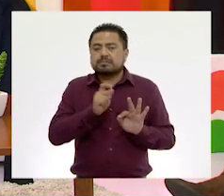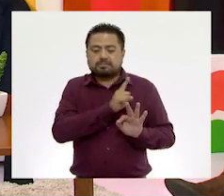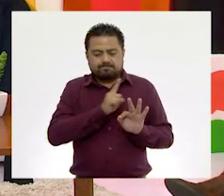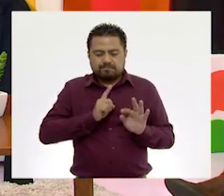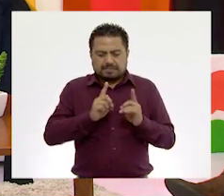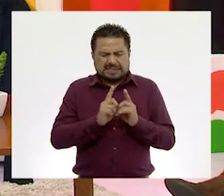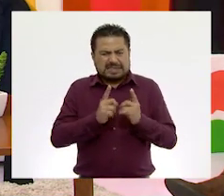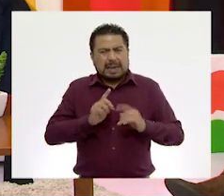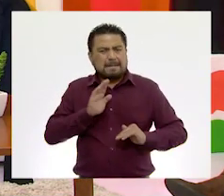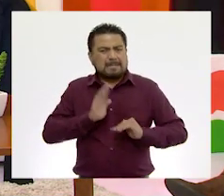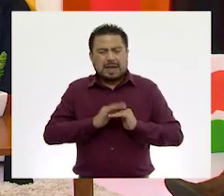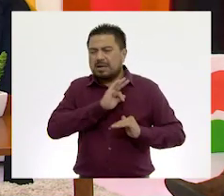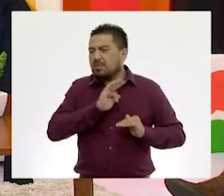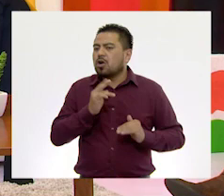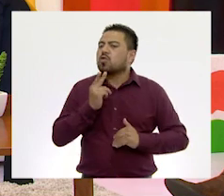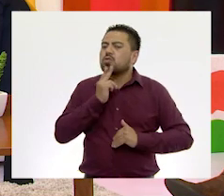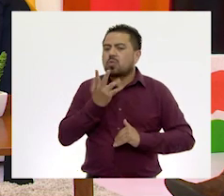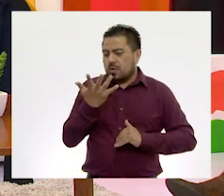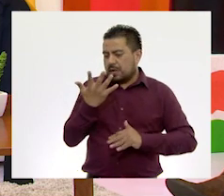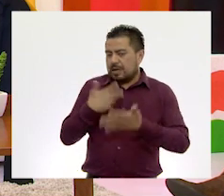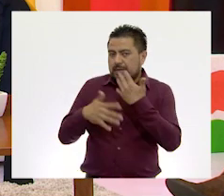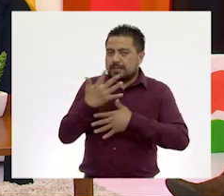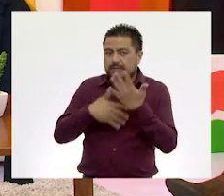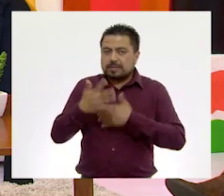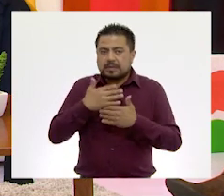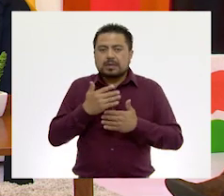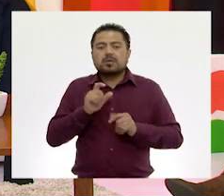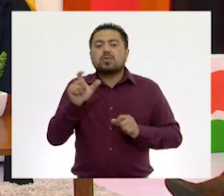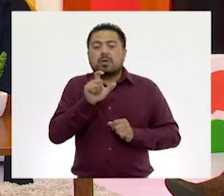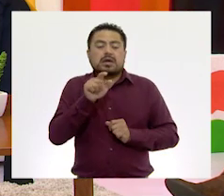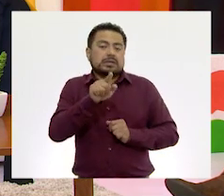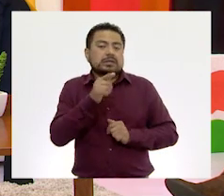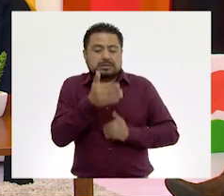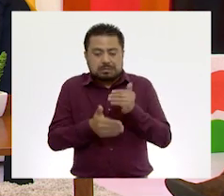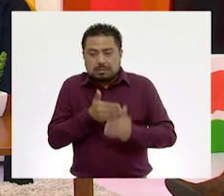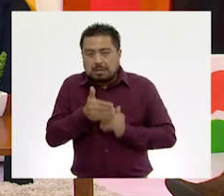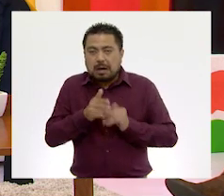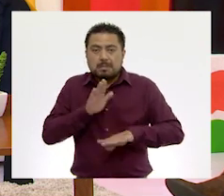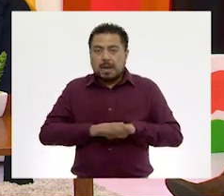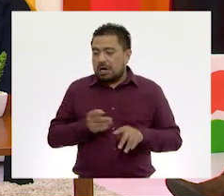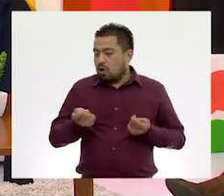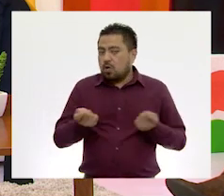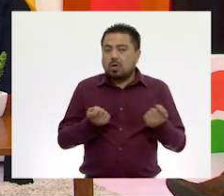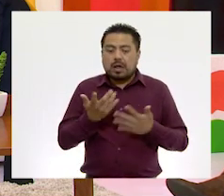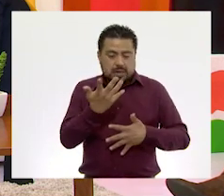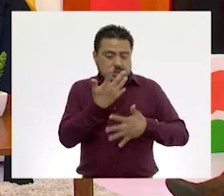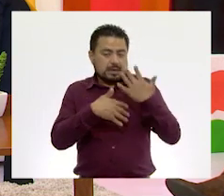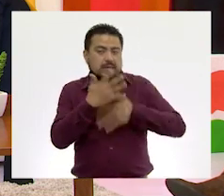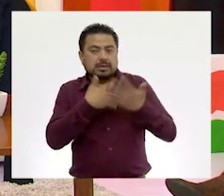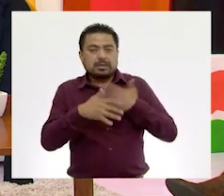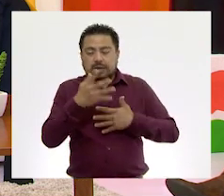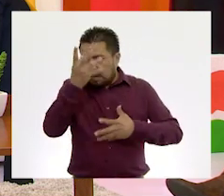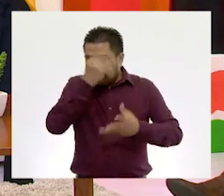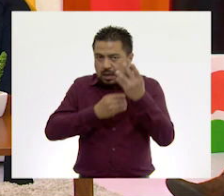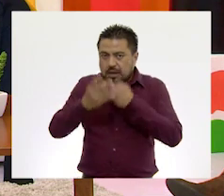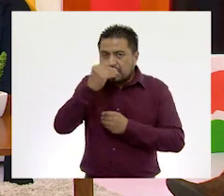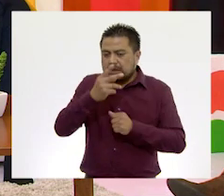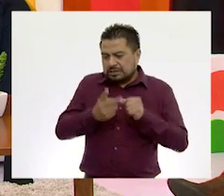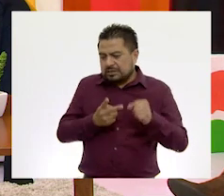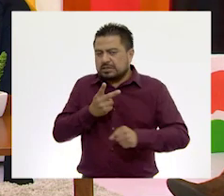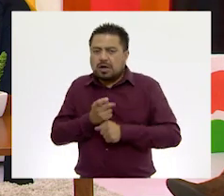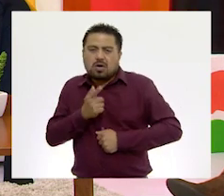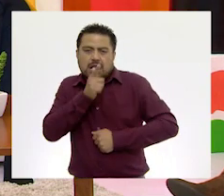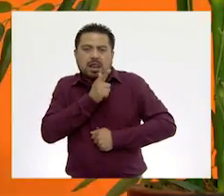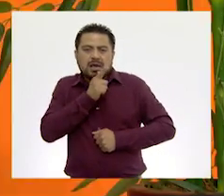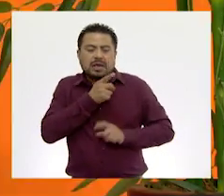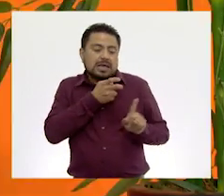desarrollar lo más que se pueda el uso de la lengua de señas, ¿no? En la medida en que tengan un mayor dominio de la lengua de señas, aprender una segunda lengua,